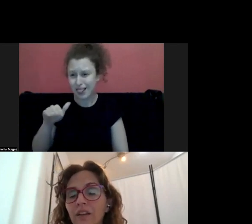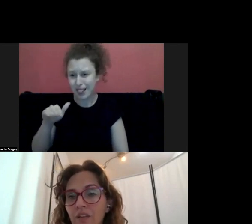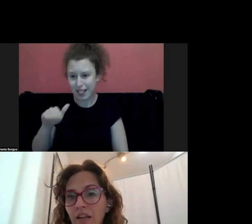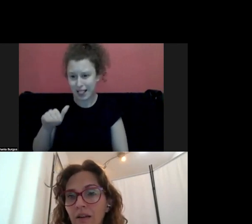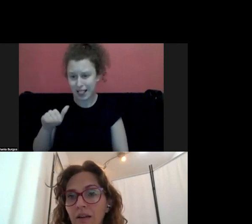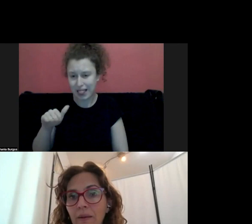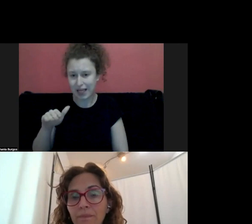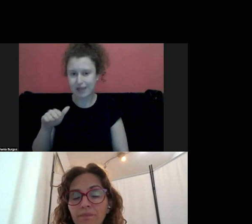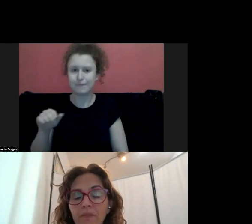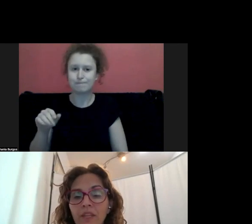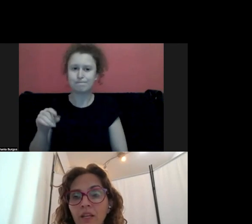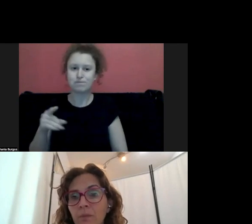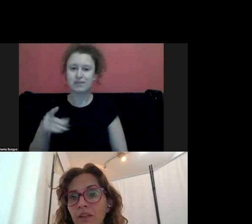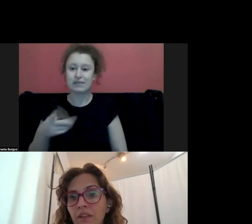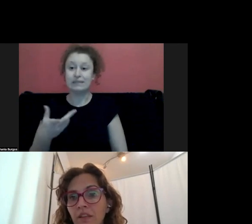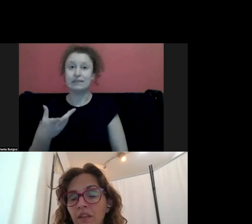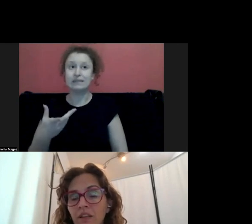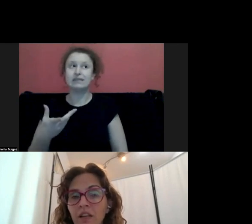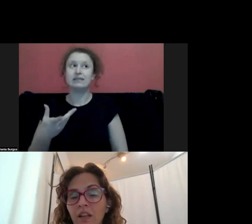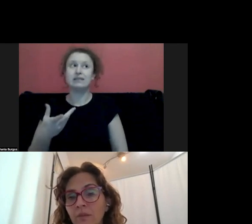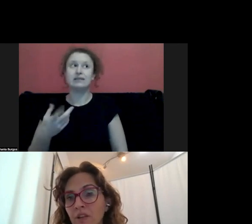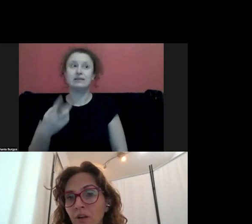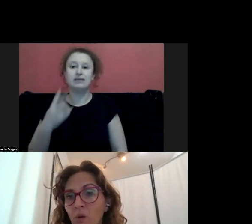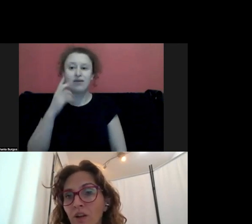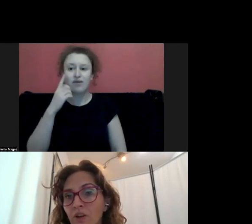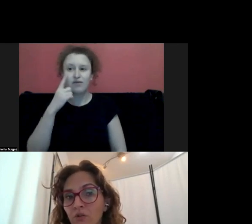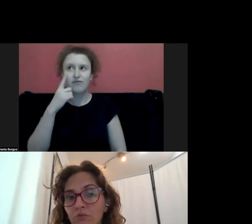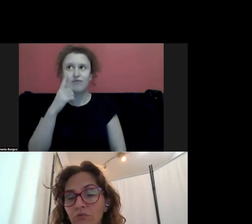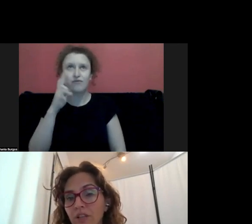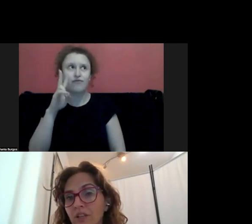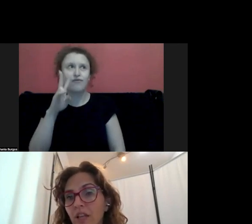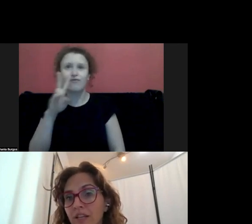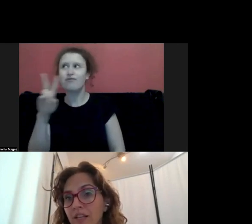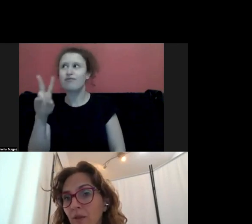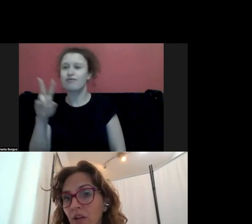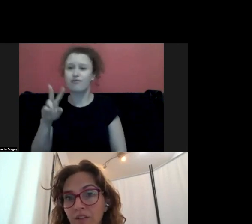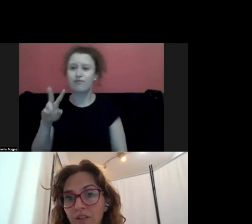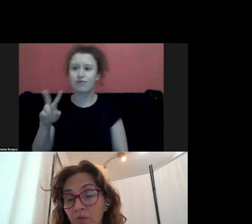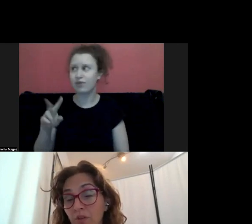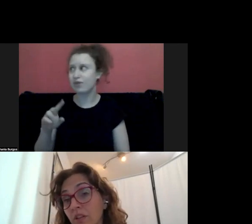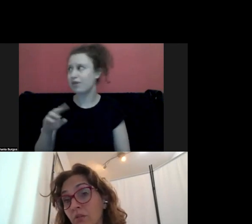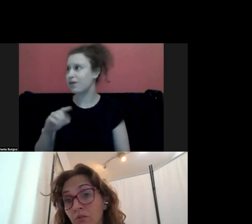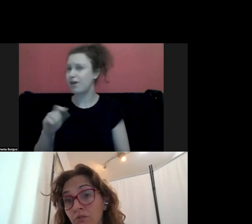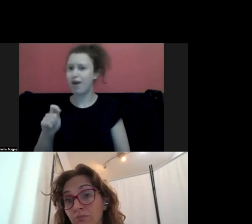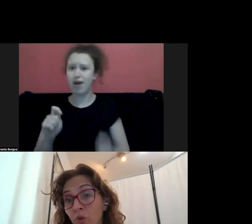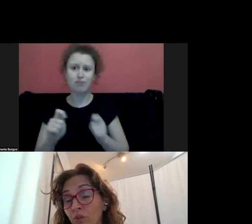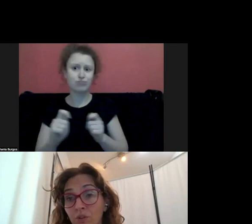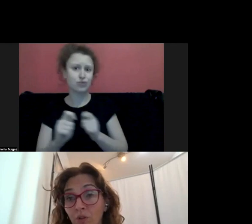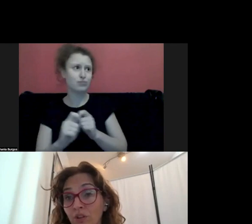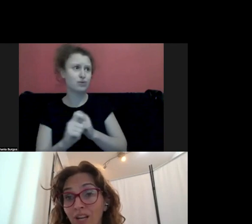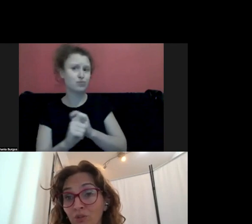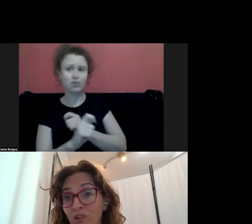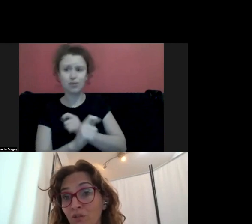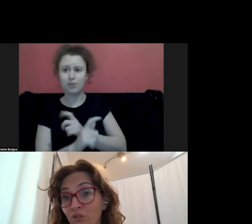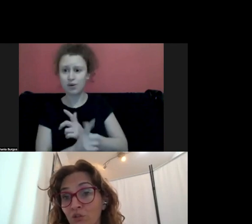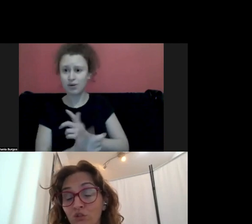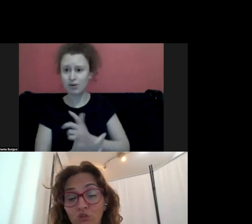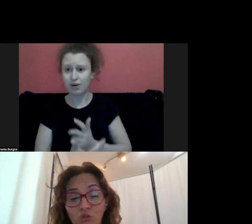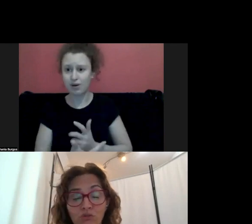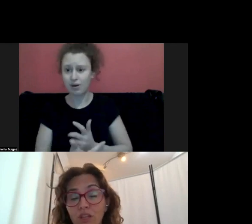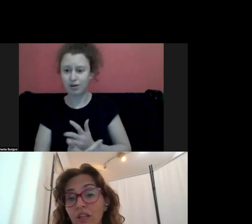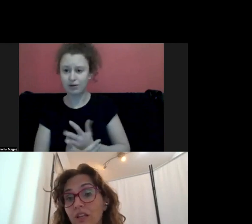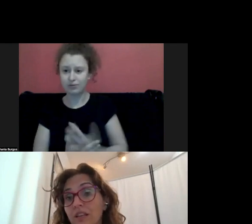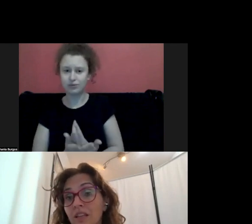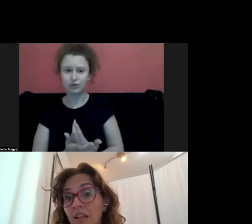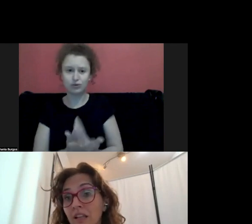en casa. De repente, mi hijo mayor, de estar aislado en casa porque no interactuaba con